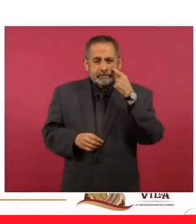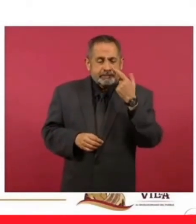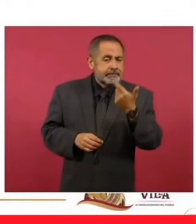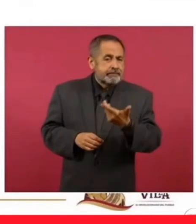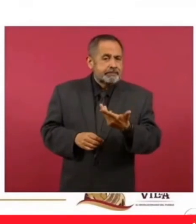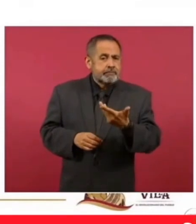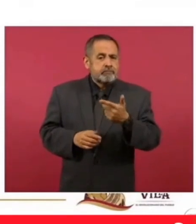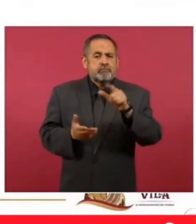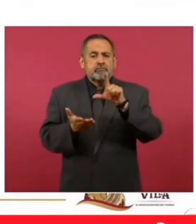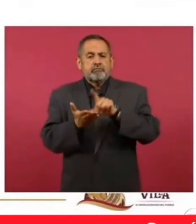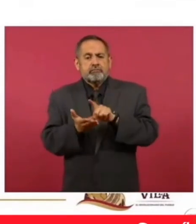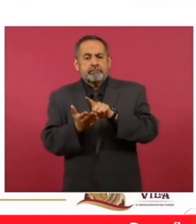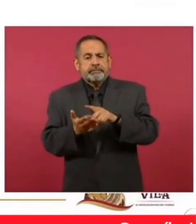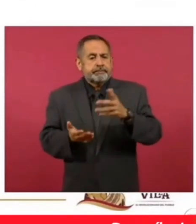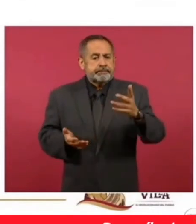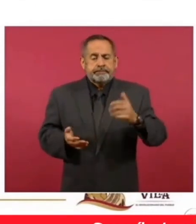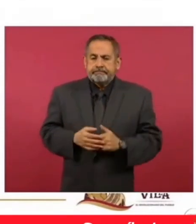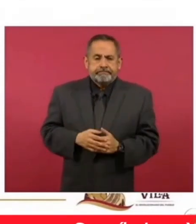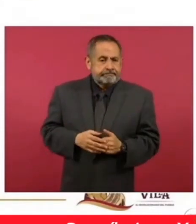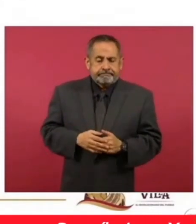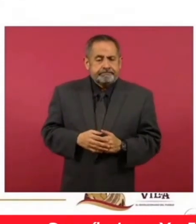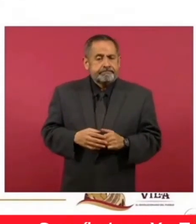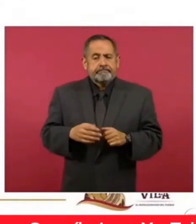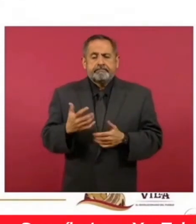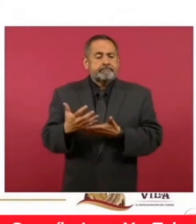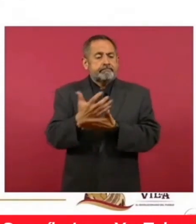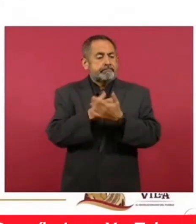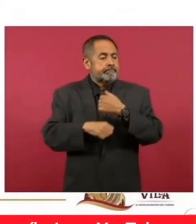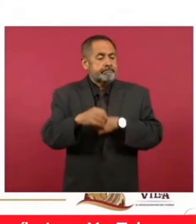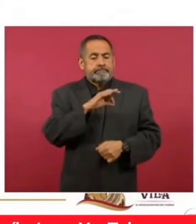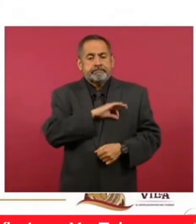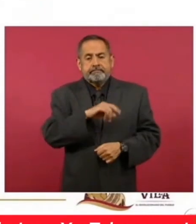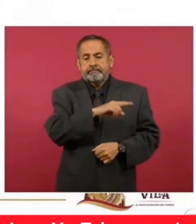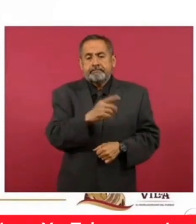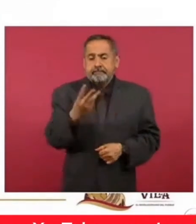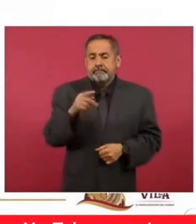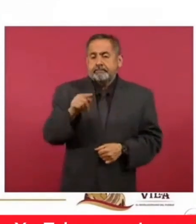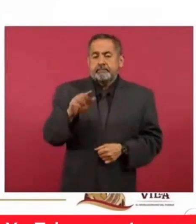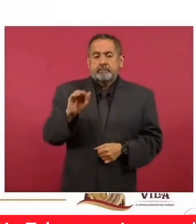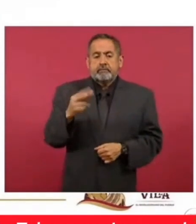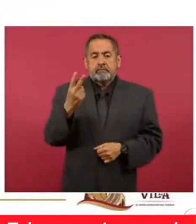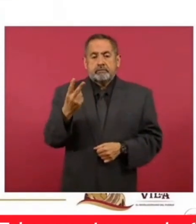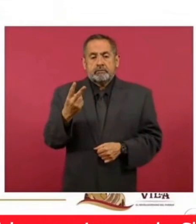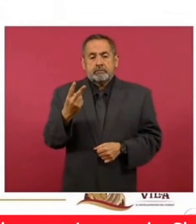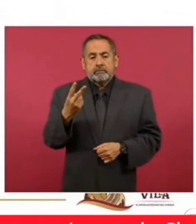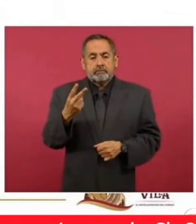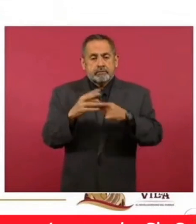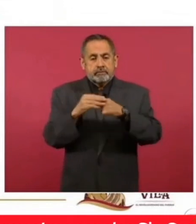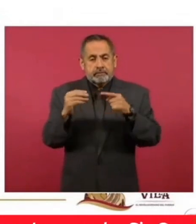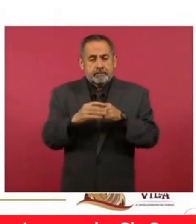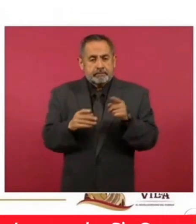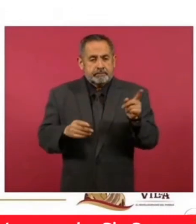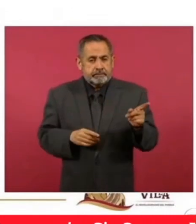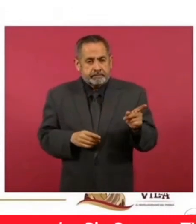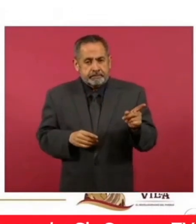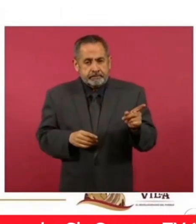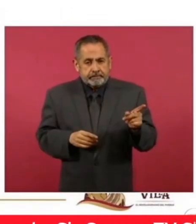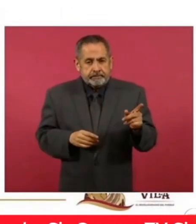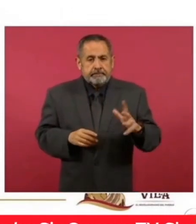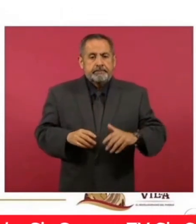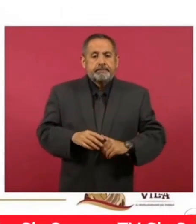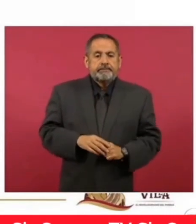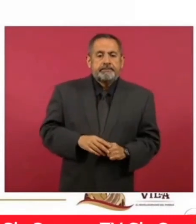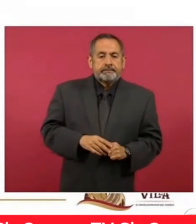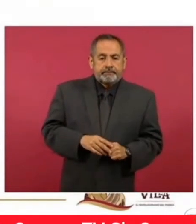centavos el litro, con un margen de 3 pesos 42 centavos esos angelitos, mientras